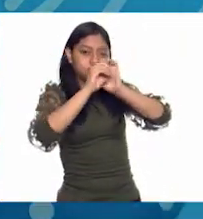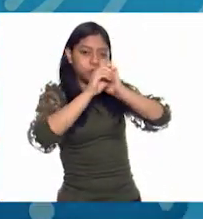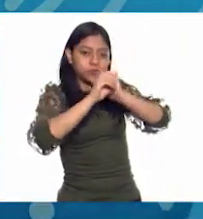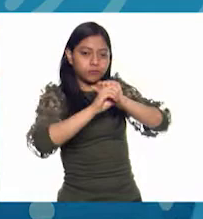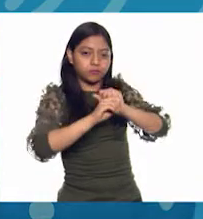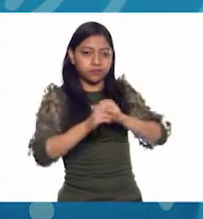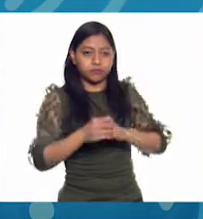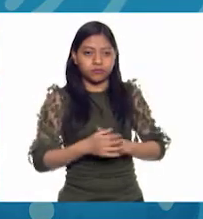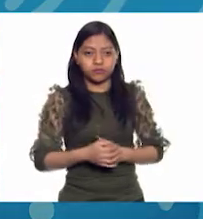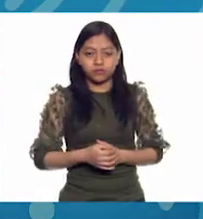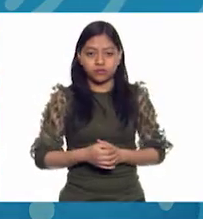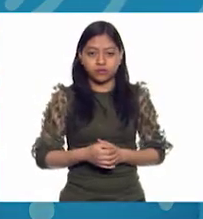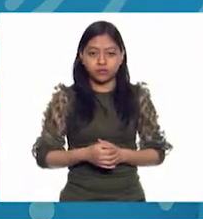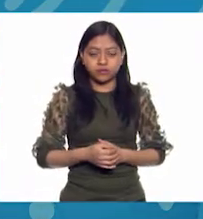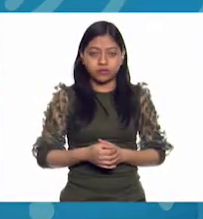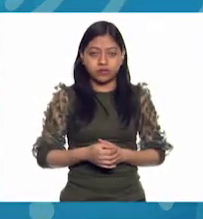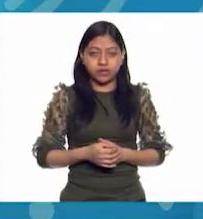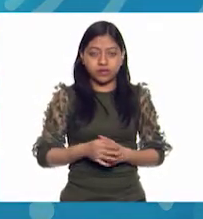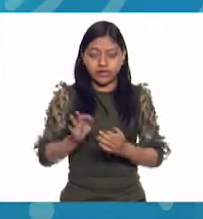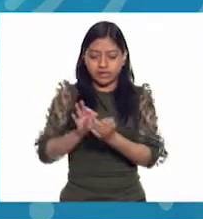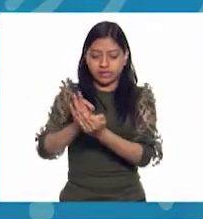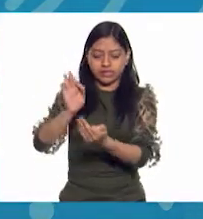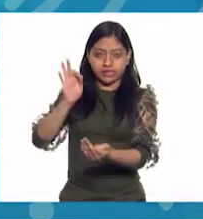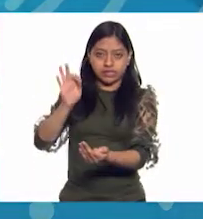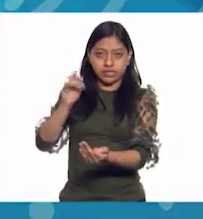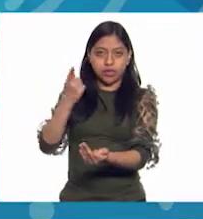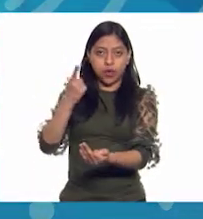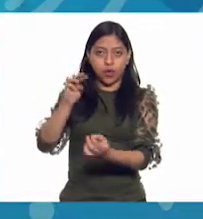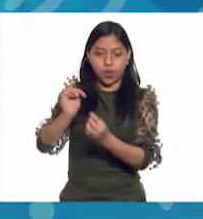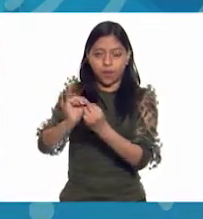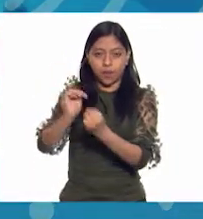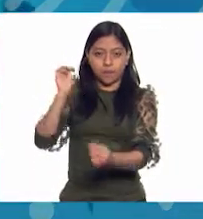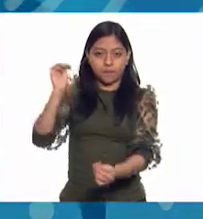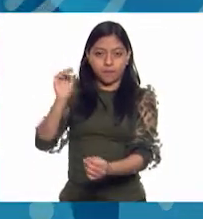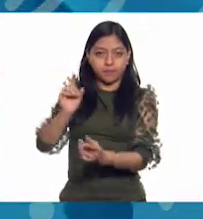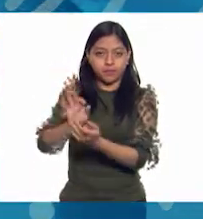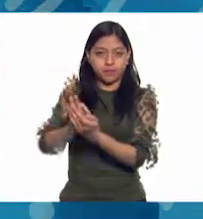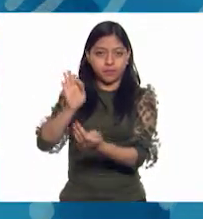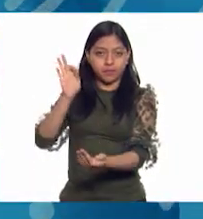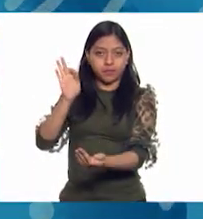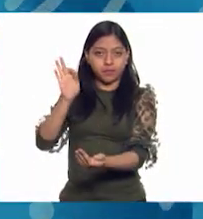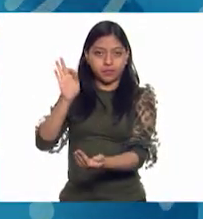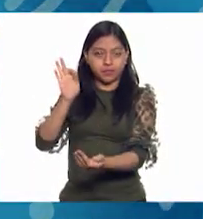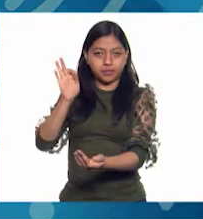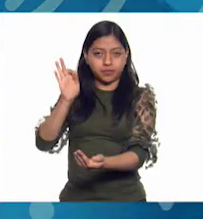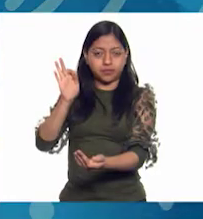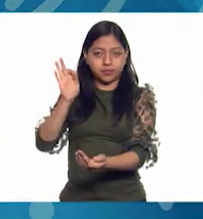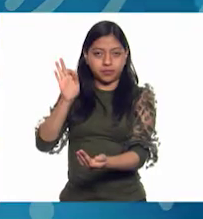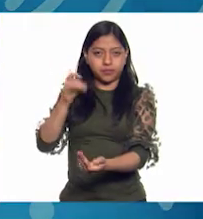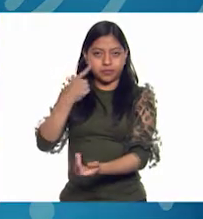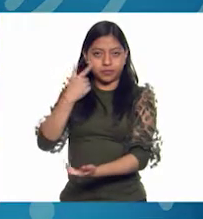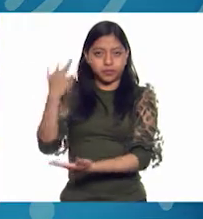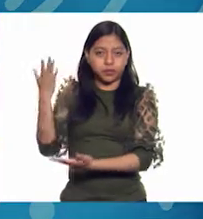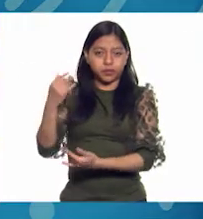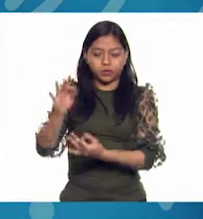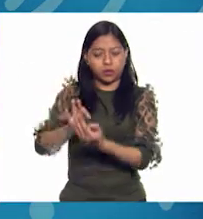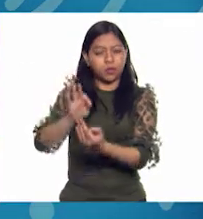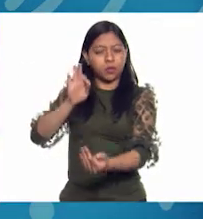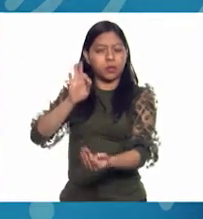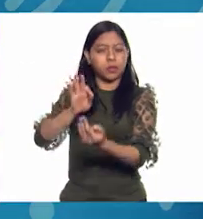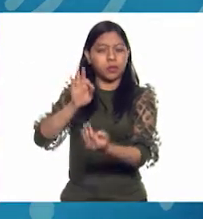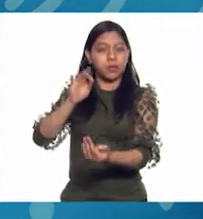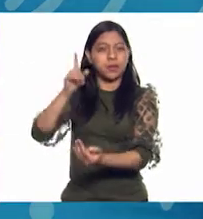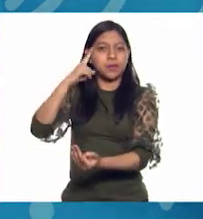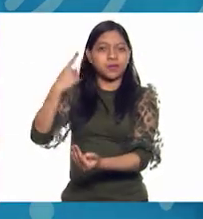en el piso. De hecho, la distancia entre ellas debe ser 1 metro. Entonces ahorita yo estoy a menos de 1 metro y no se puede ver, pero ahí pueden jugar y cuando lo vean,